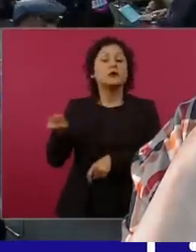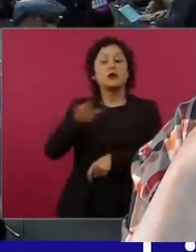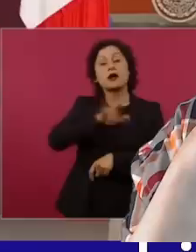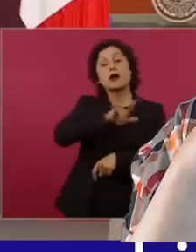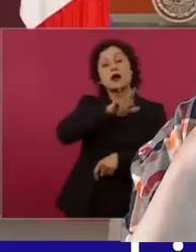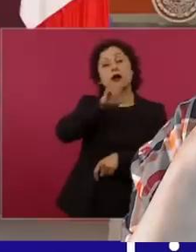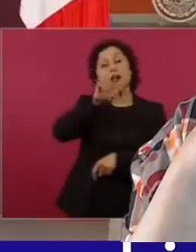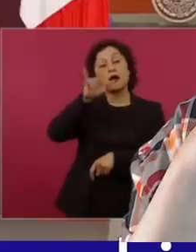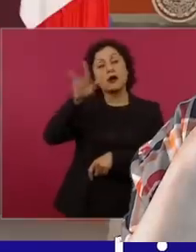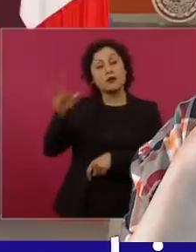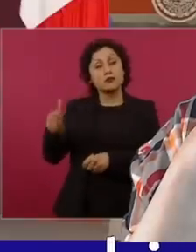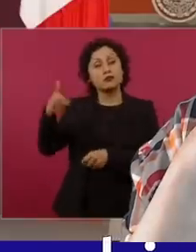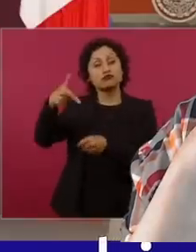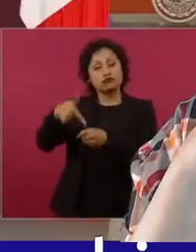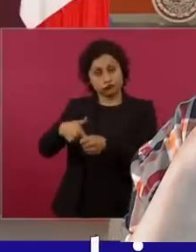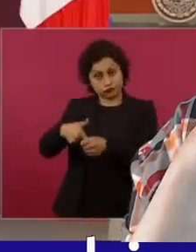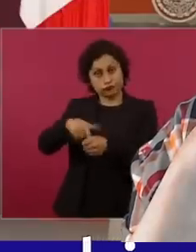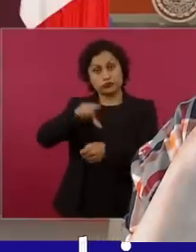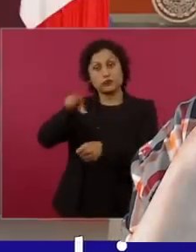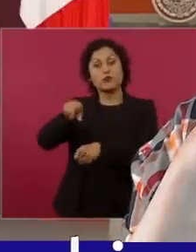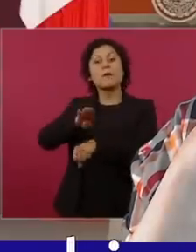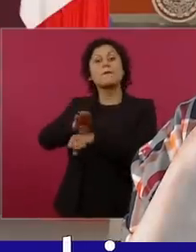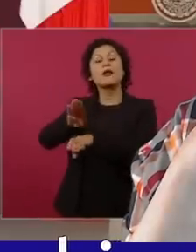Brasil, Bolsonaro,